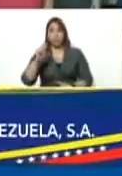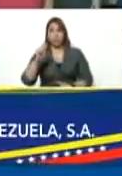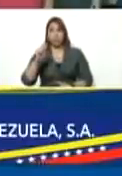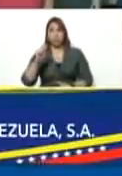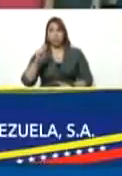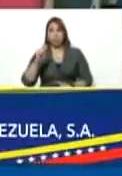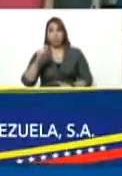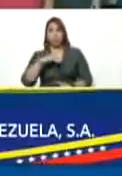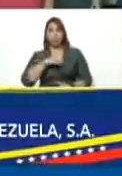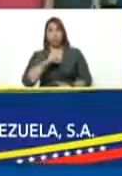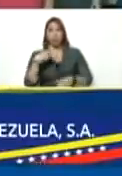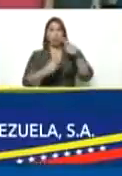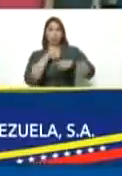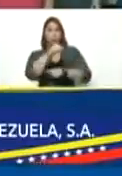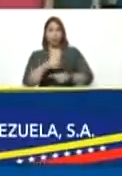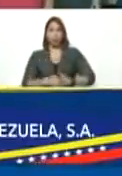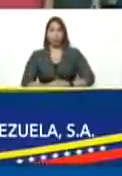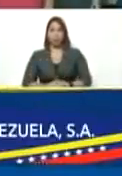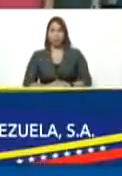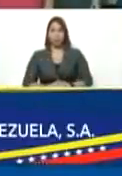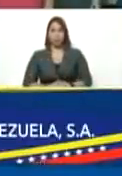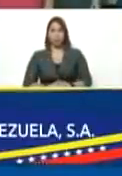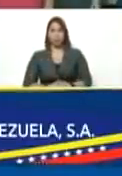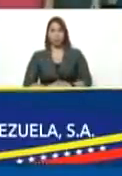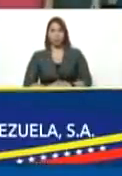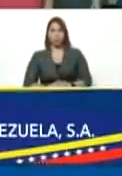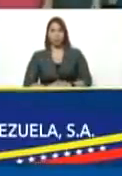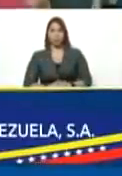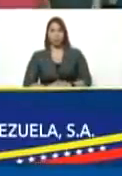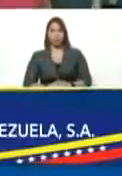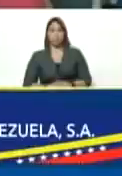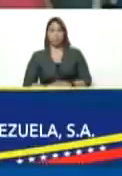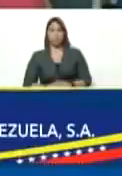son revolución. ¿Ah?